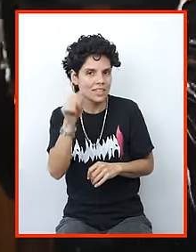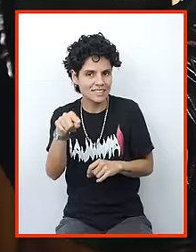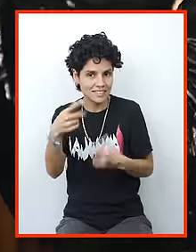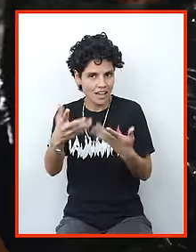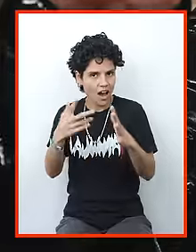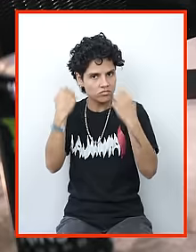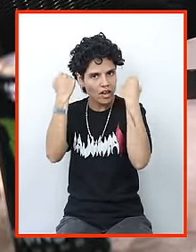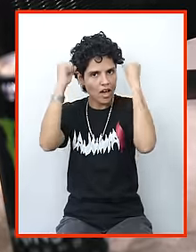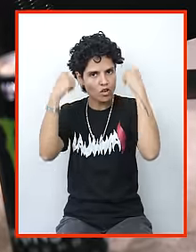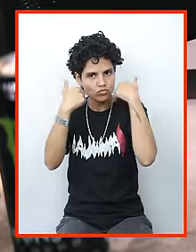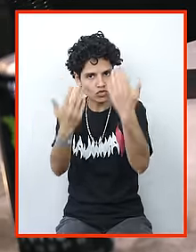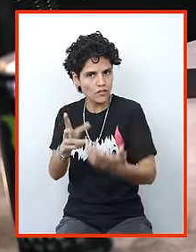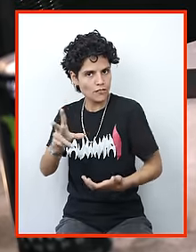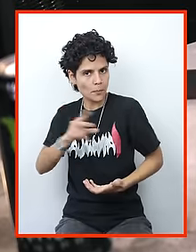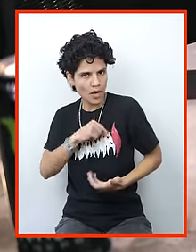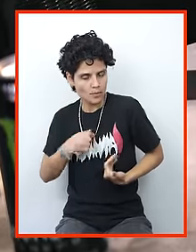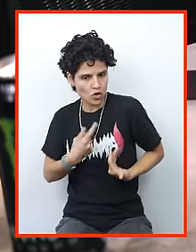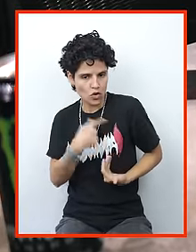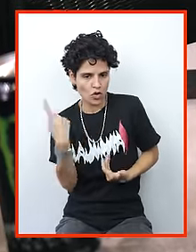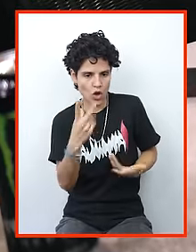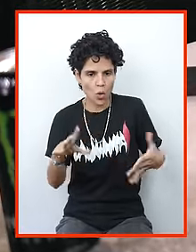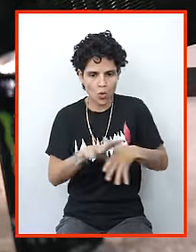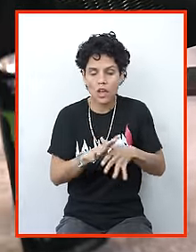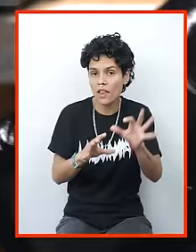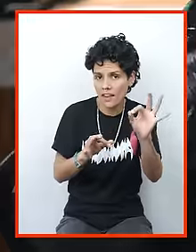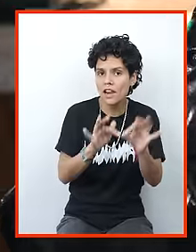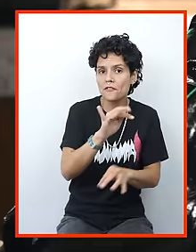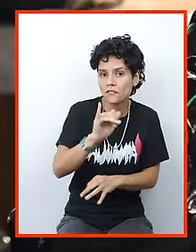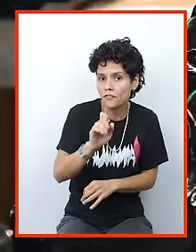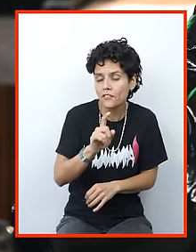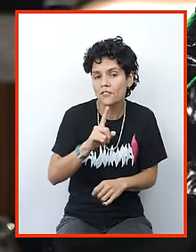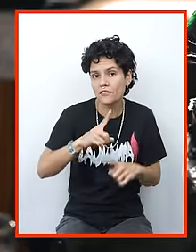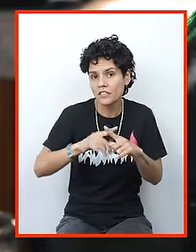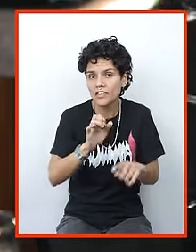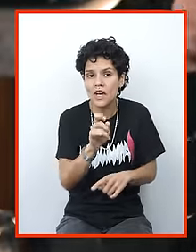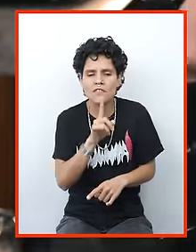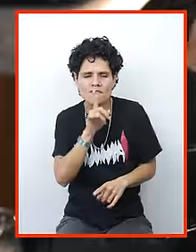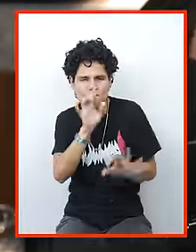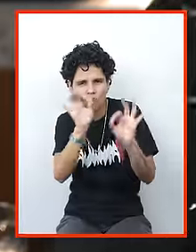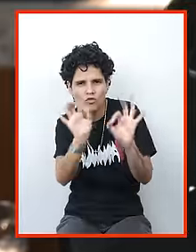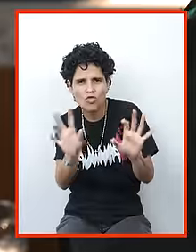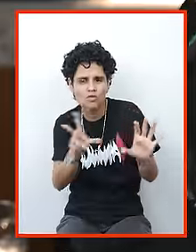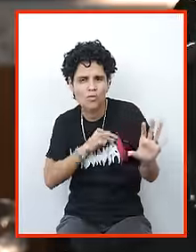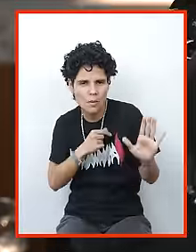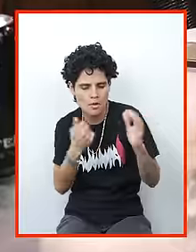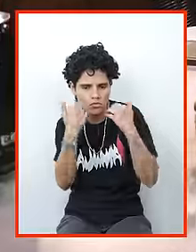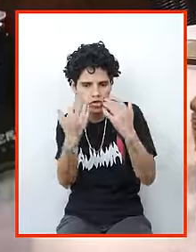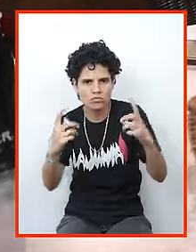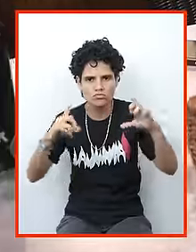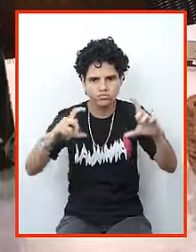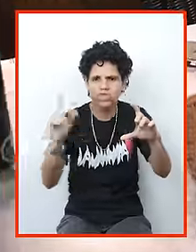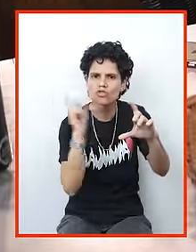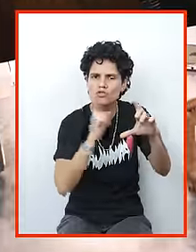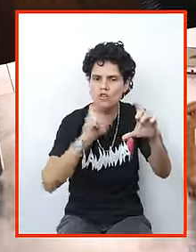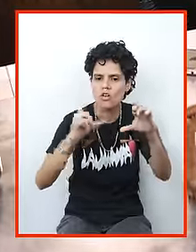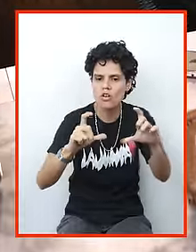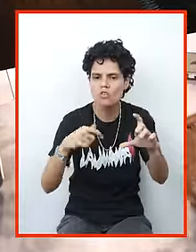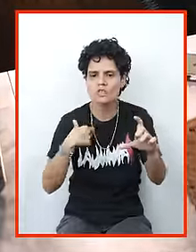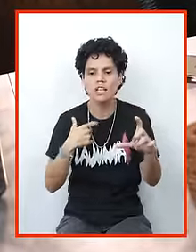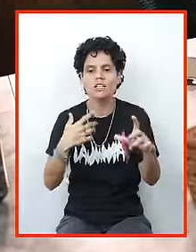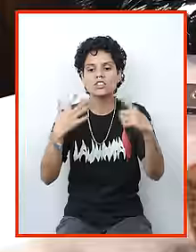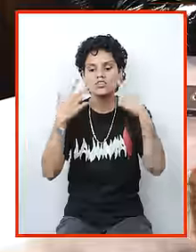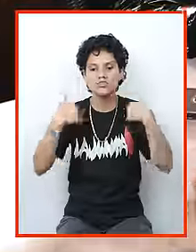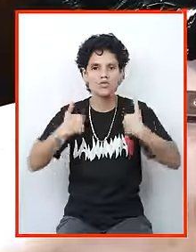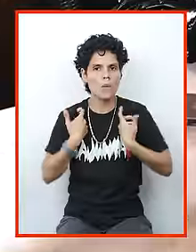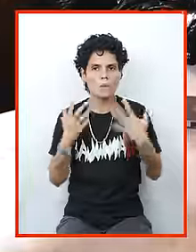sé que es ganador de la ficha. Nuestra ficha, para que la gente entienda. La ficha que es el premio de los premios de la Junta. Uh-huh. Y tú te tatuaste ahora el nombre